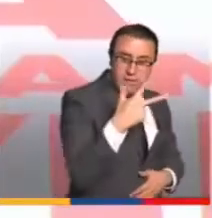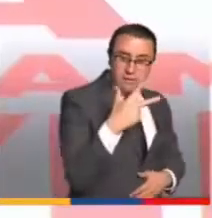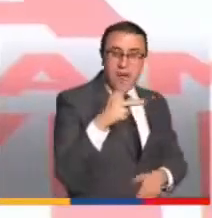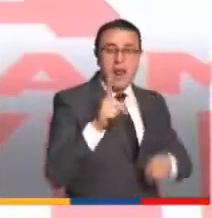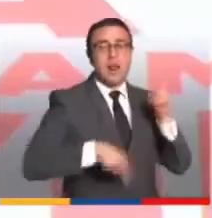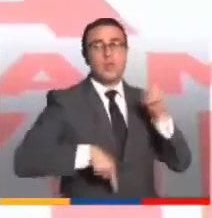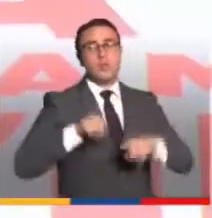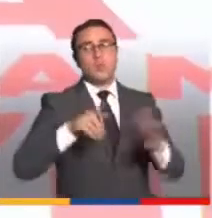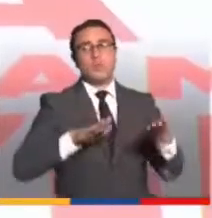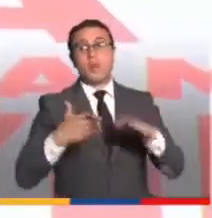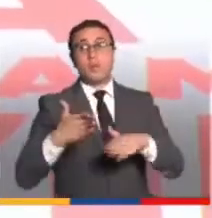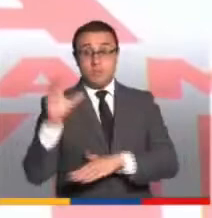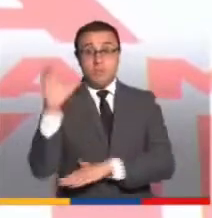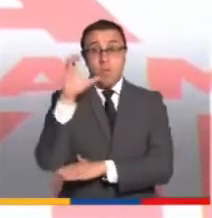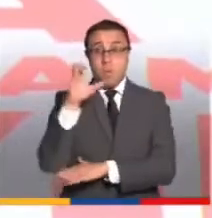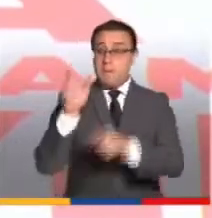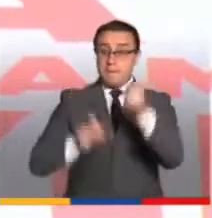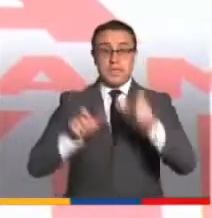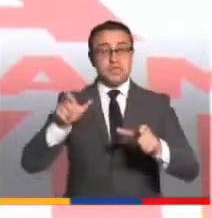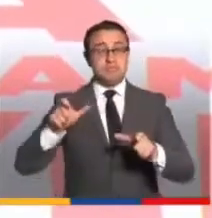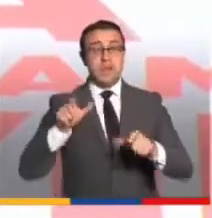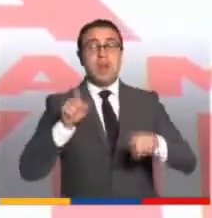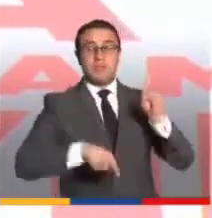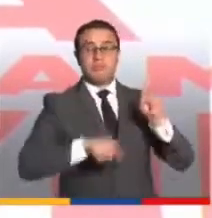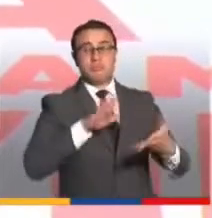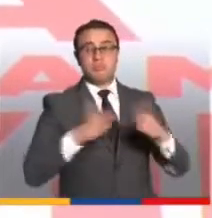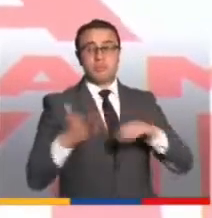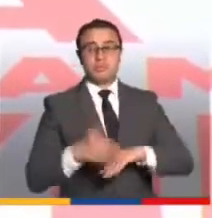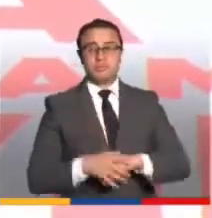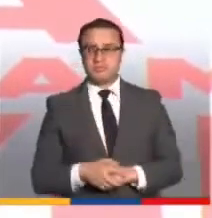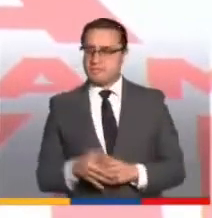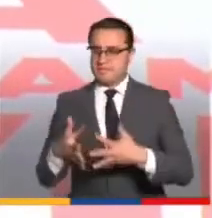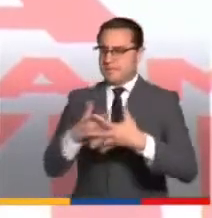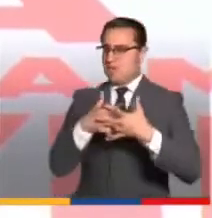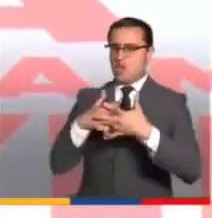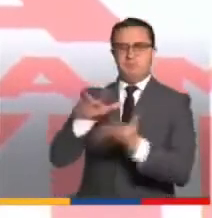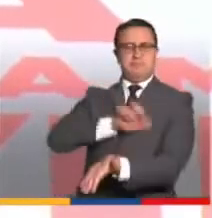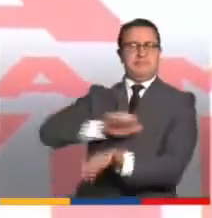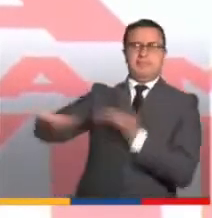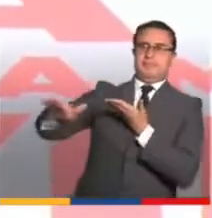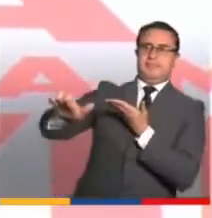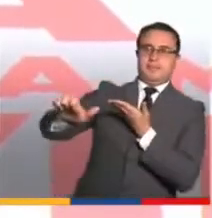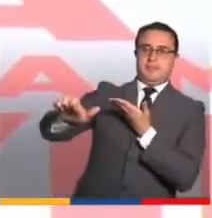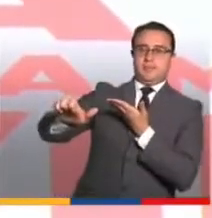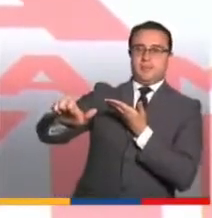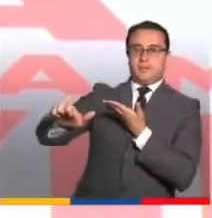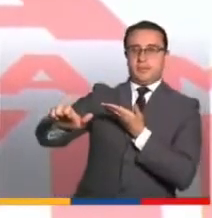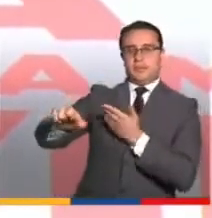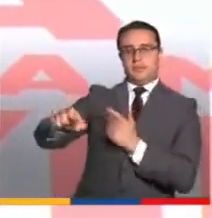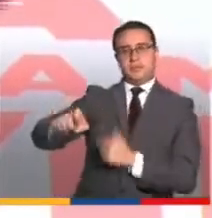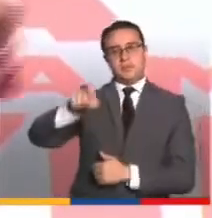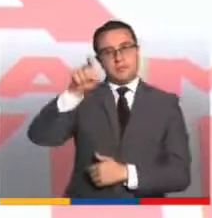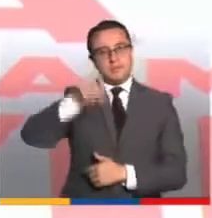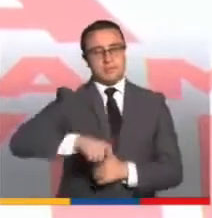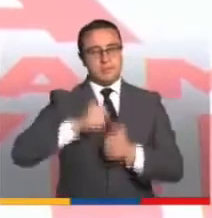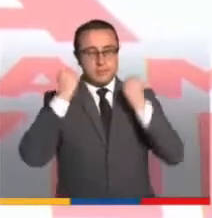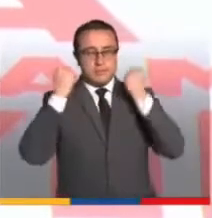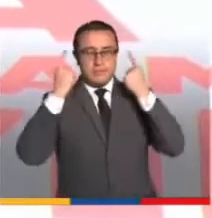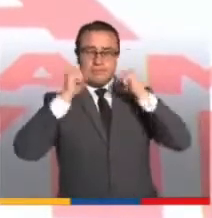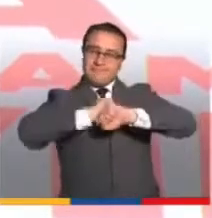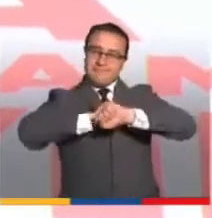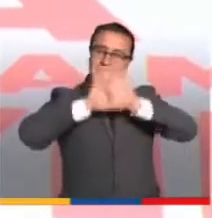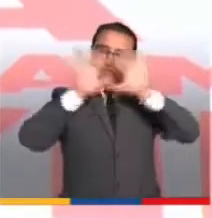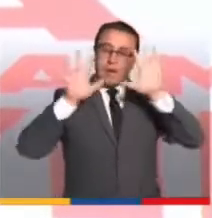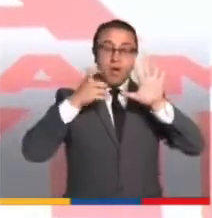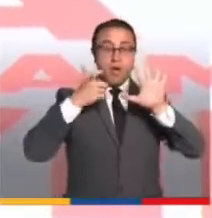que no los quiere tendría que entender que para frenar ese éxodo que por aquí